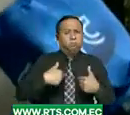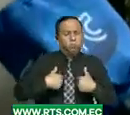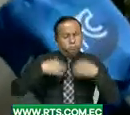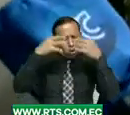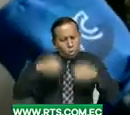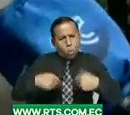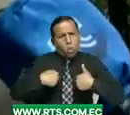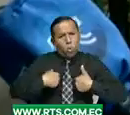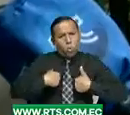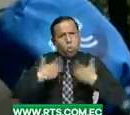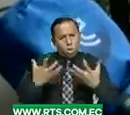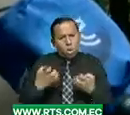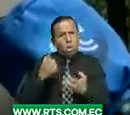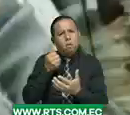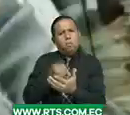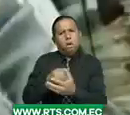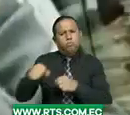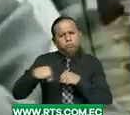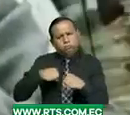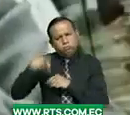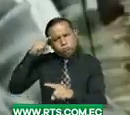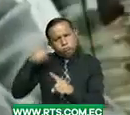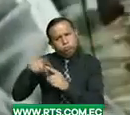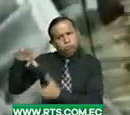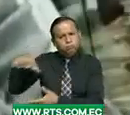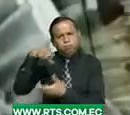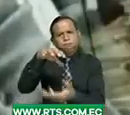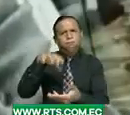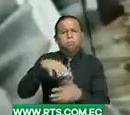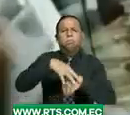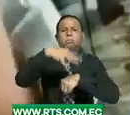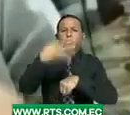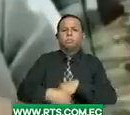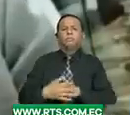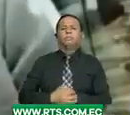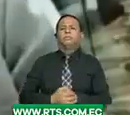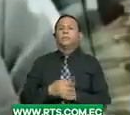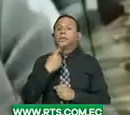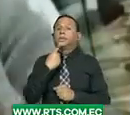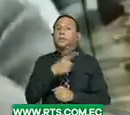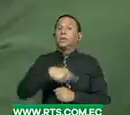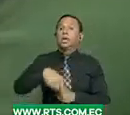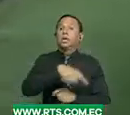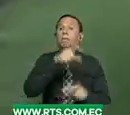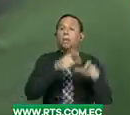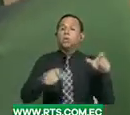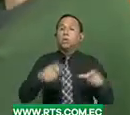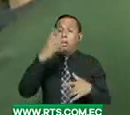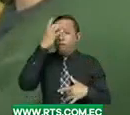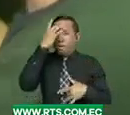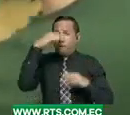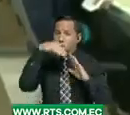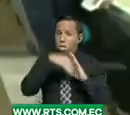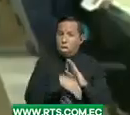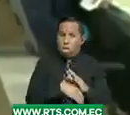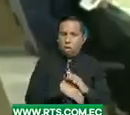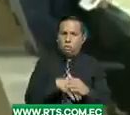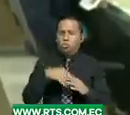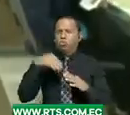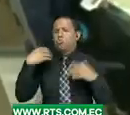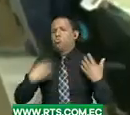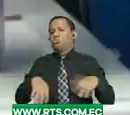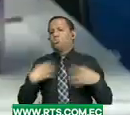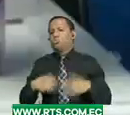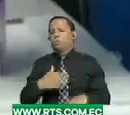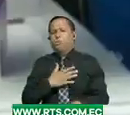medicamento esté. Aseveraciones que para el Observatorio de Enfermedades Catastróficas son graves, ya que esto demostraría la problemática de los trámites burocráticos